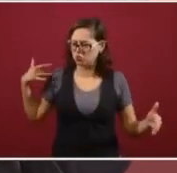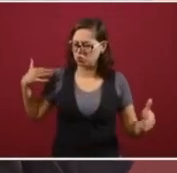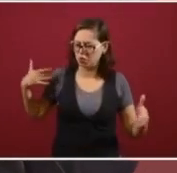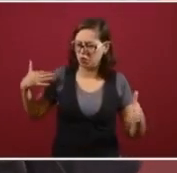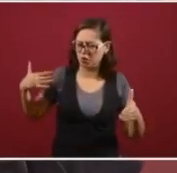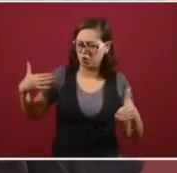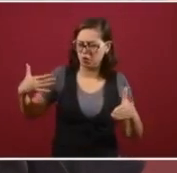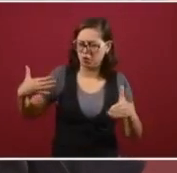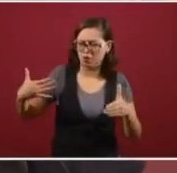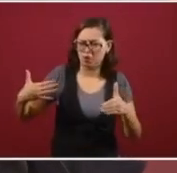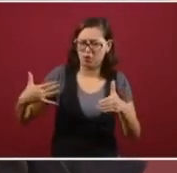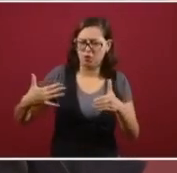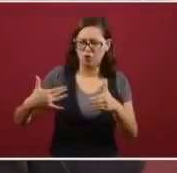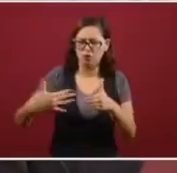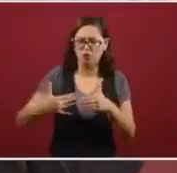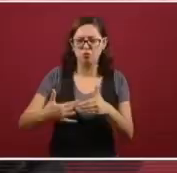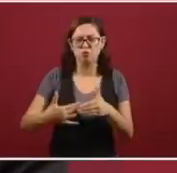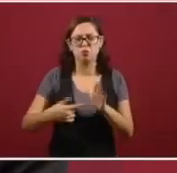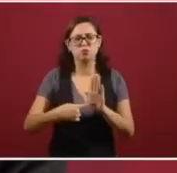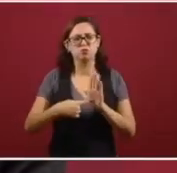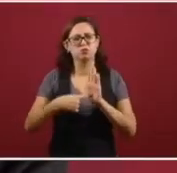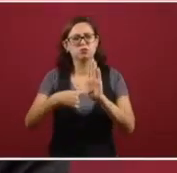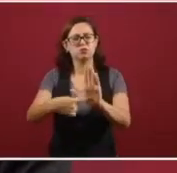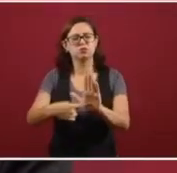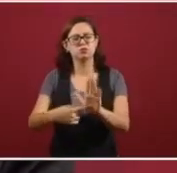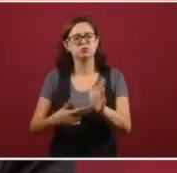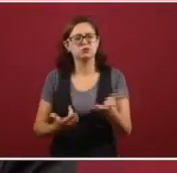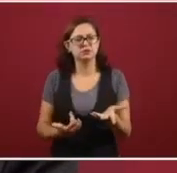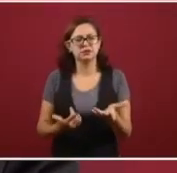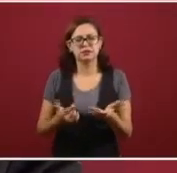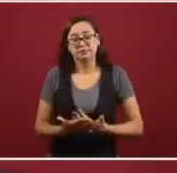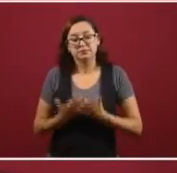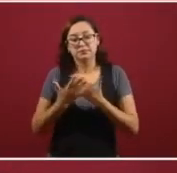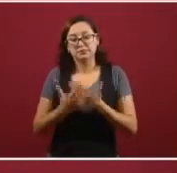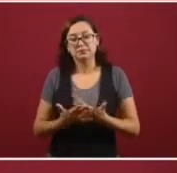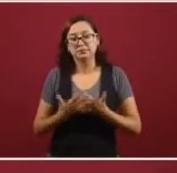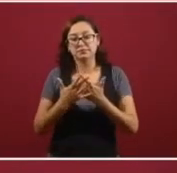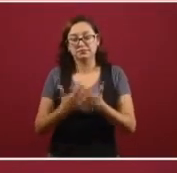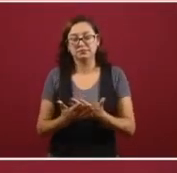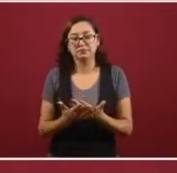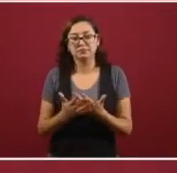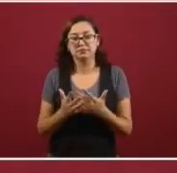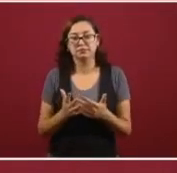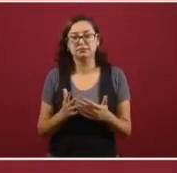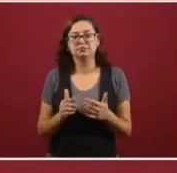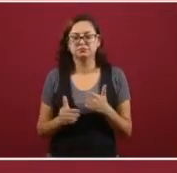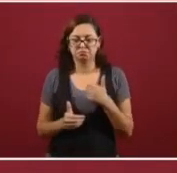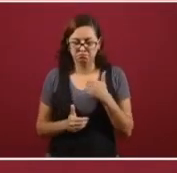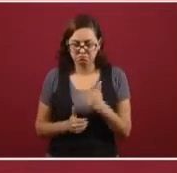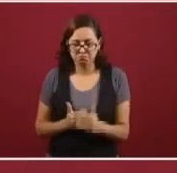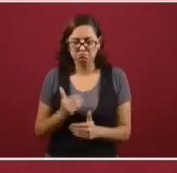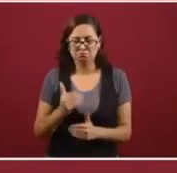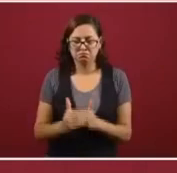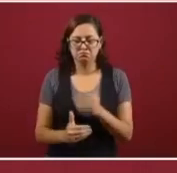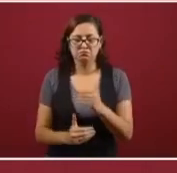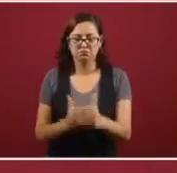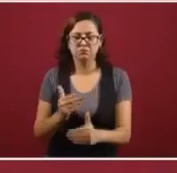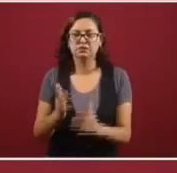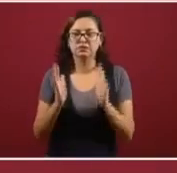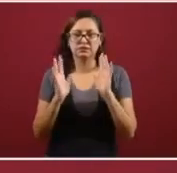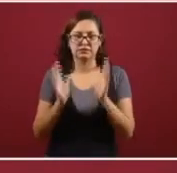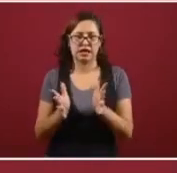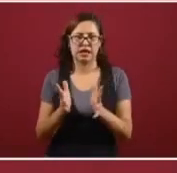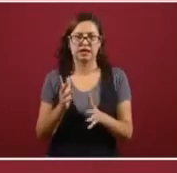Judicial desahogue lo más pronto posible los amparos que se han acumulado. Fue un avance el tener ya